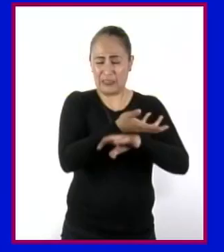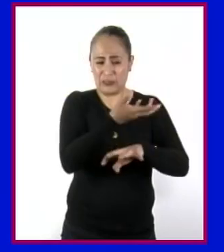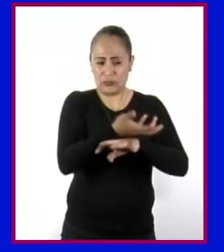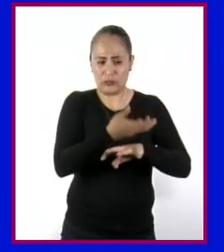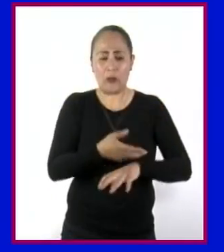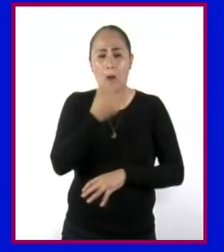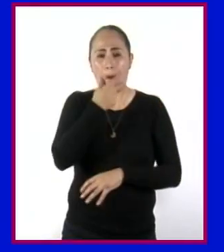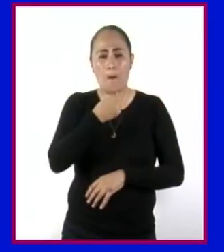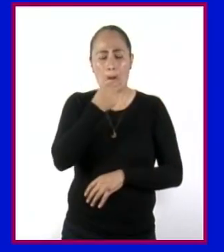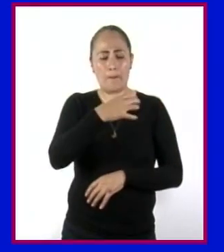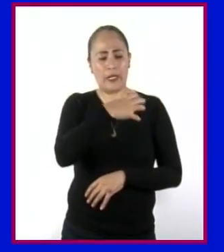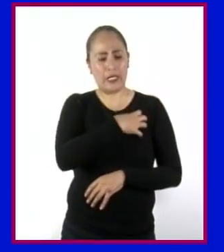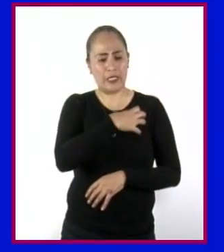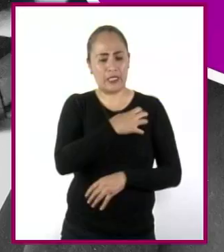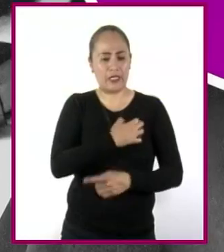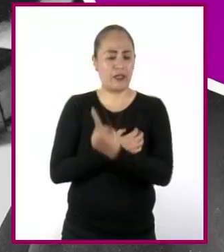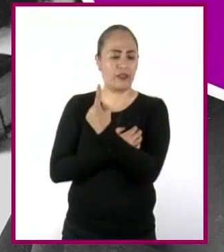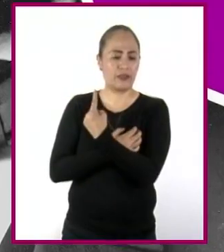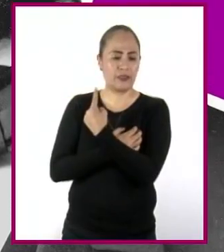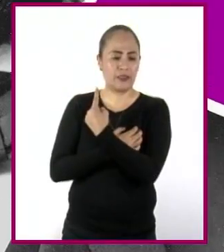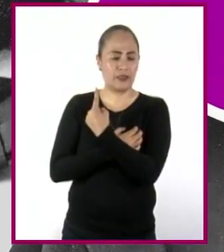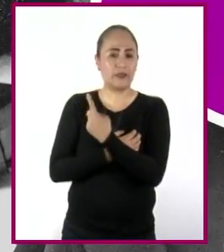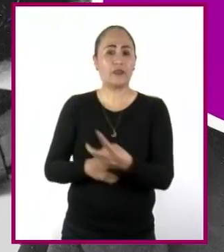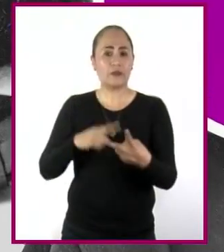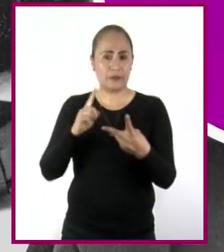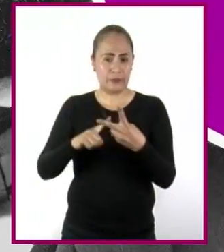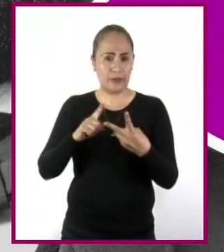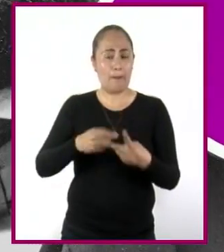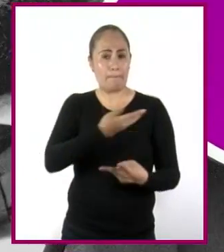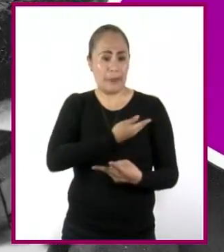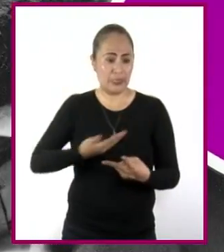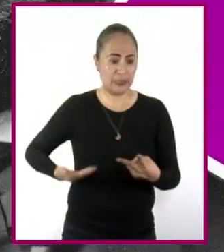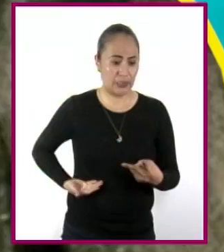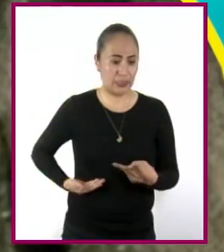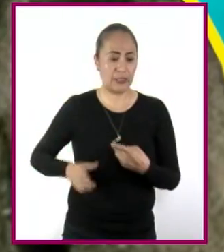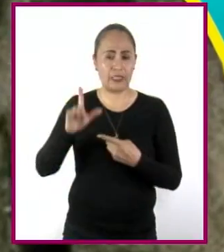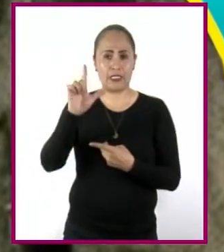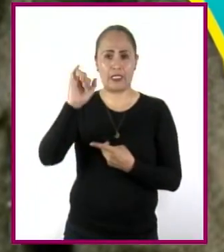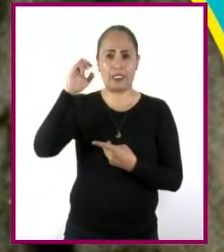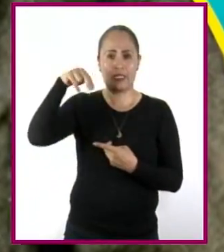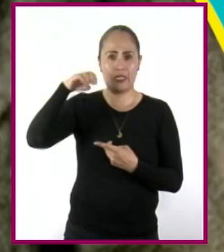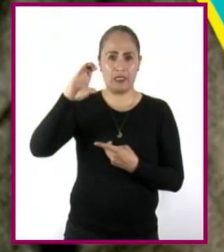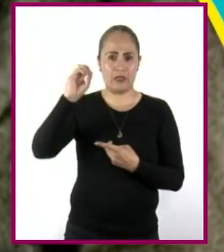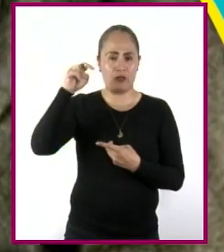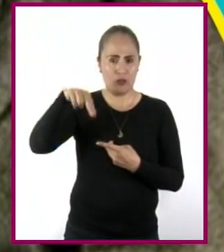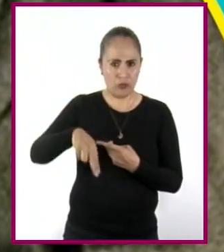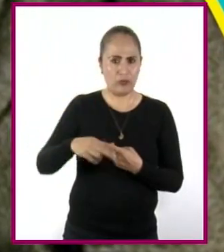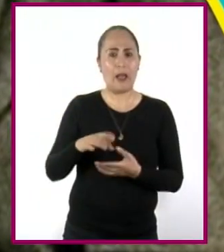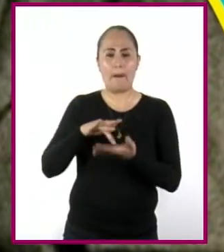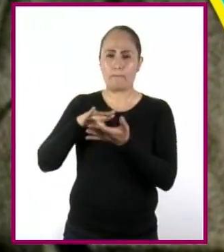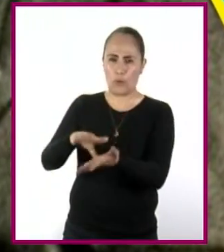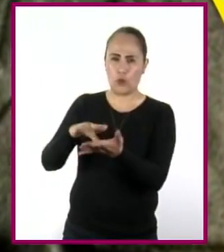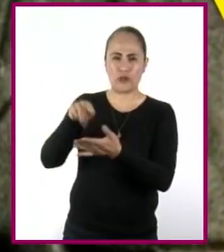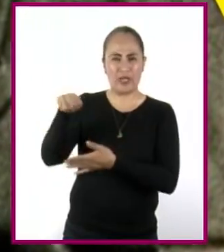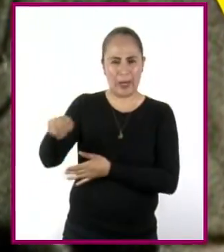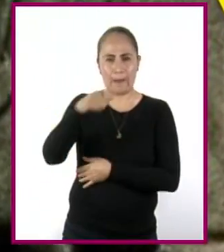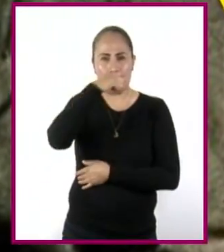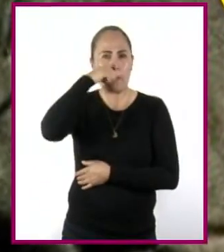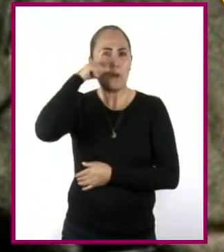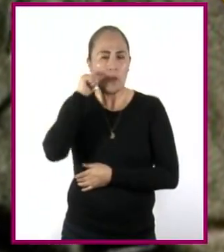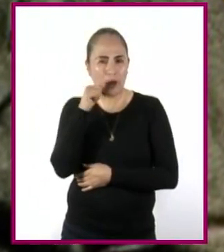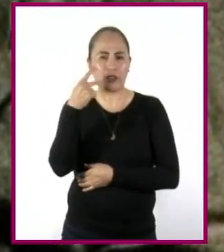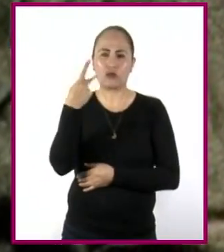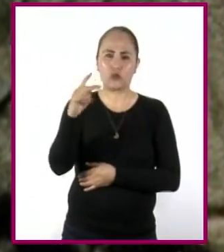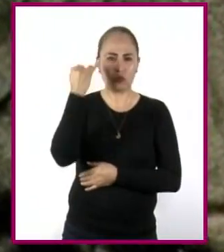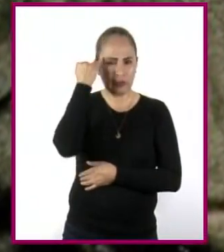el general Ulysses S. Grant y el presidente Abraham Lincoln promovieron el apoyo de Benito Juárez y sus